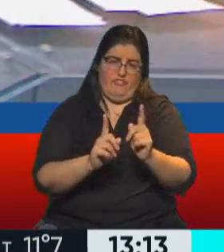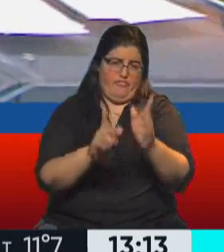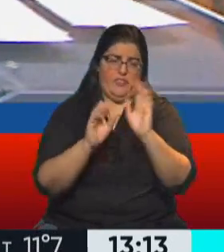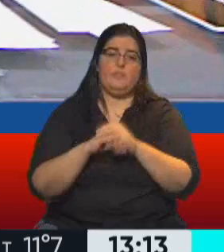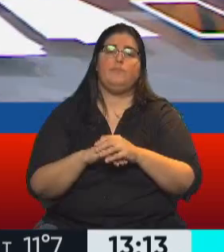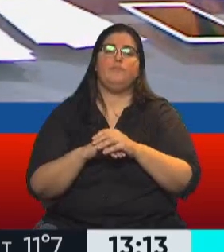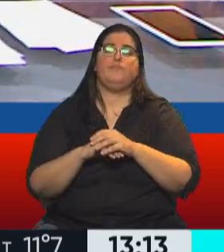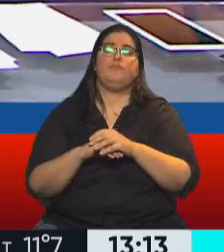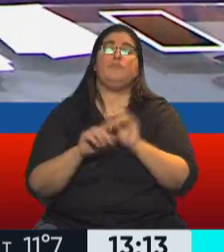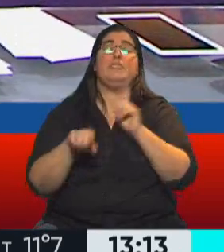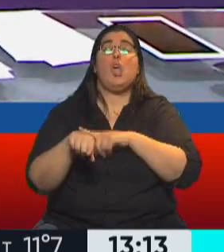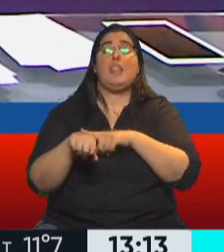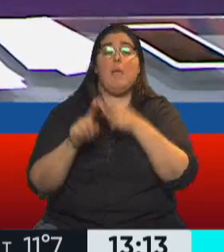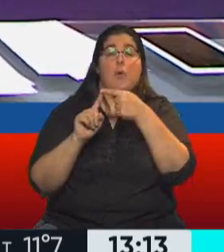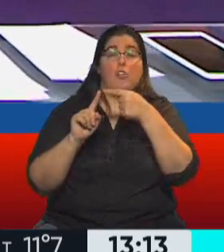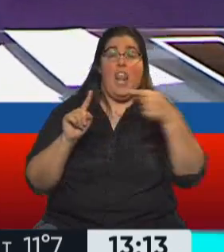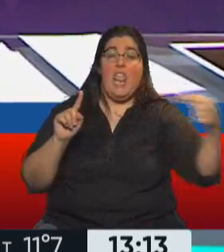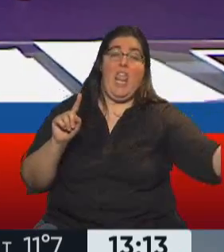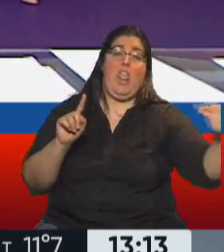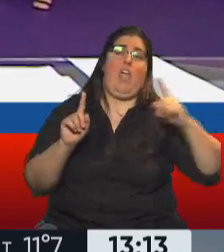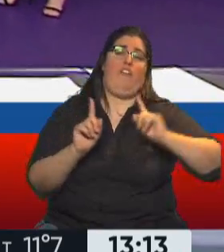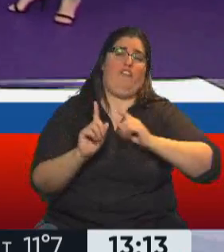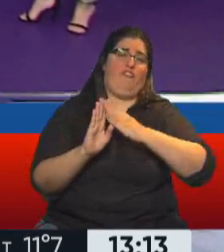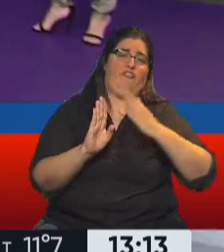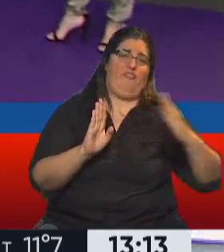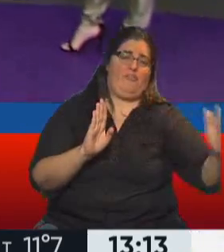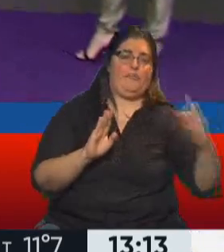siguiendo esta línea cronológica.